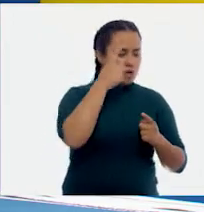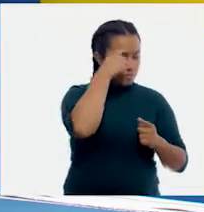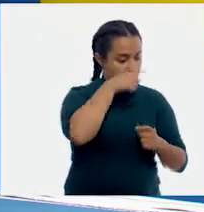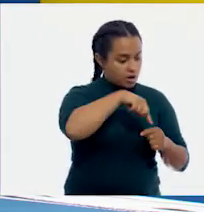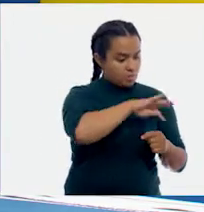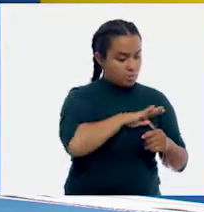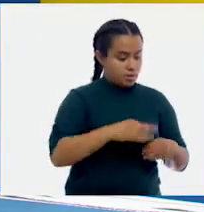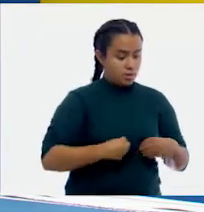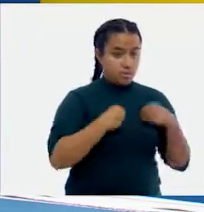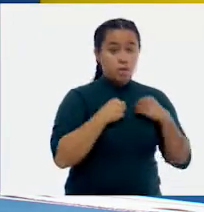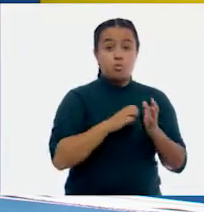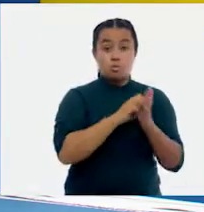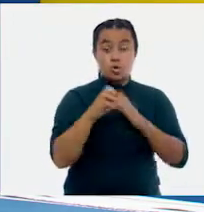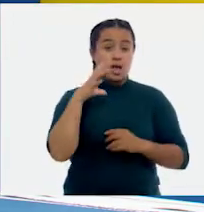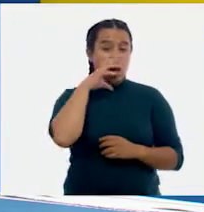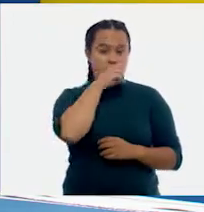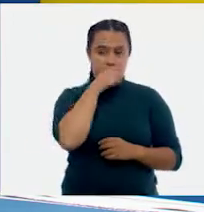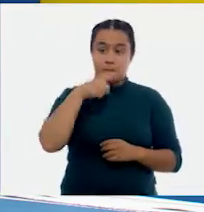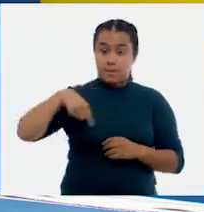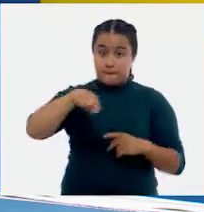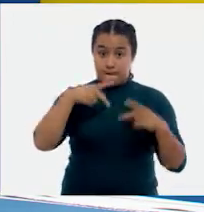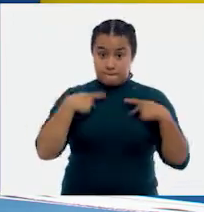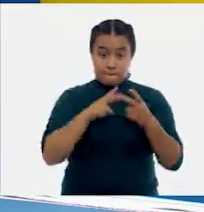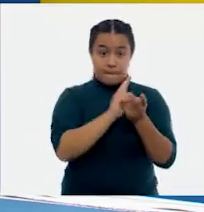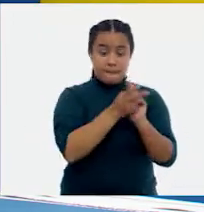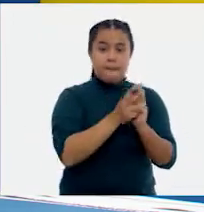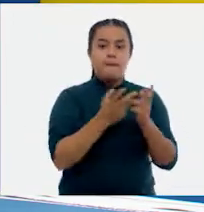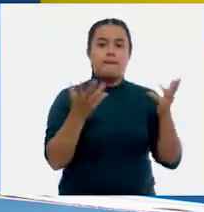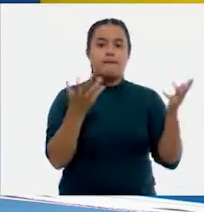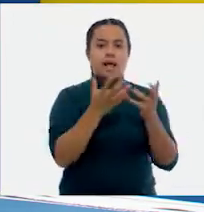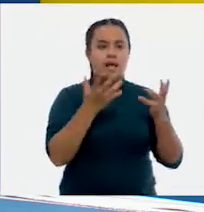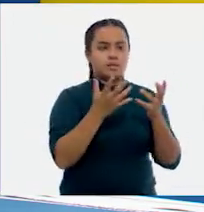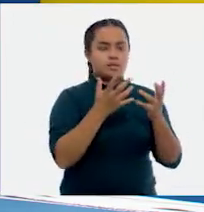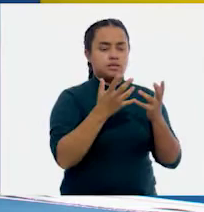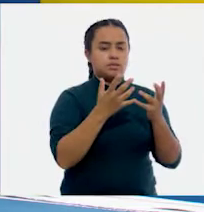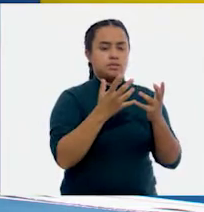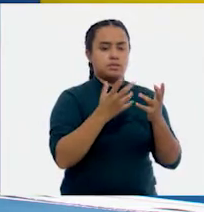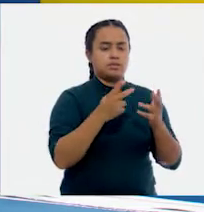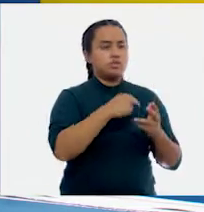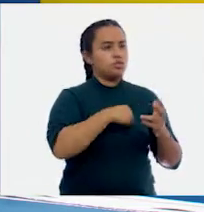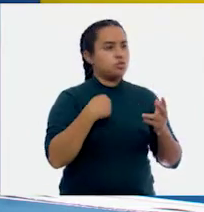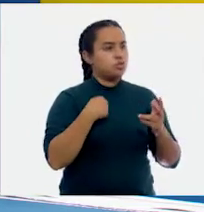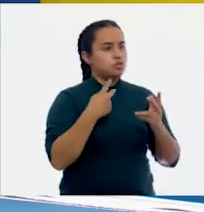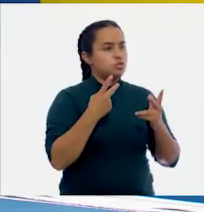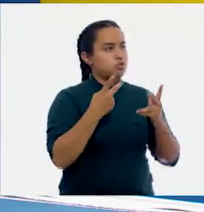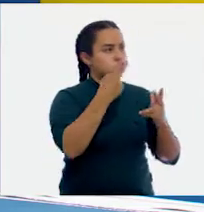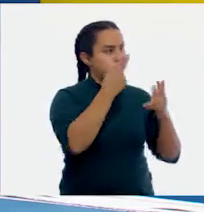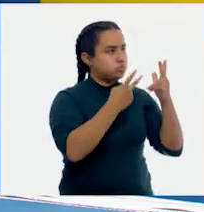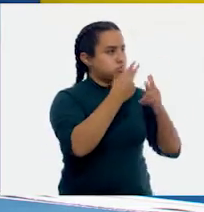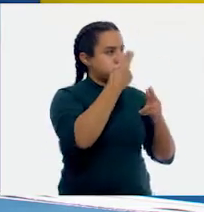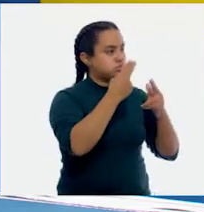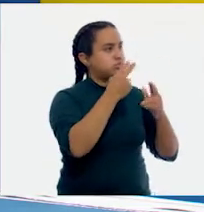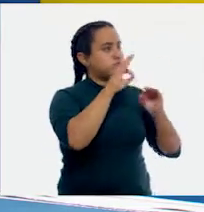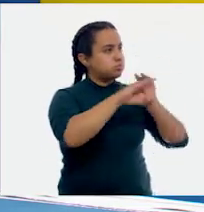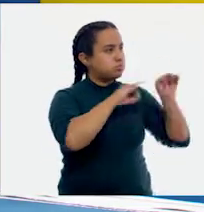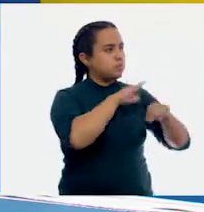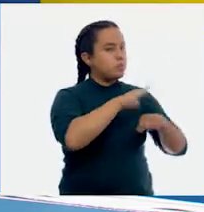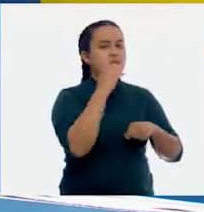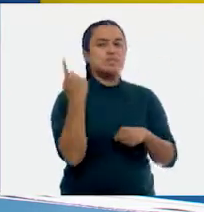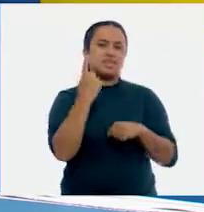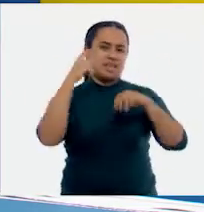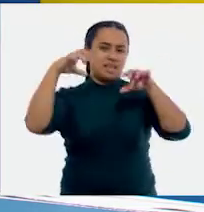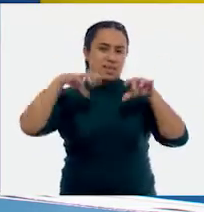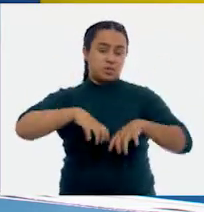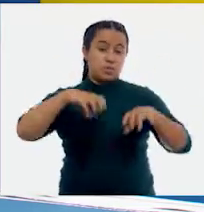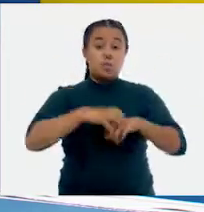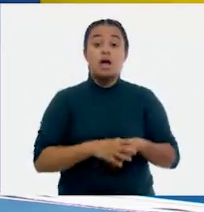en temporada de calor, entre los vecinos nos encargamos de regar los prados de manera más frecuente que en la época de lluvia, cuando